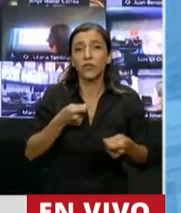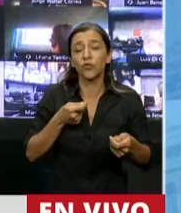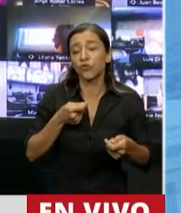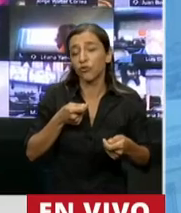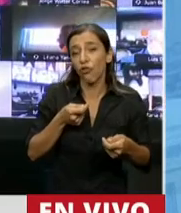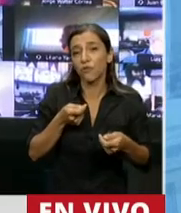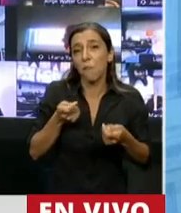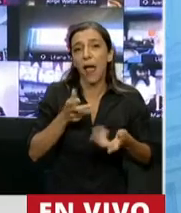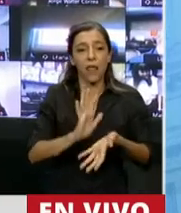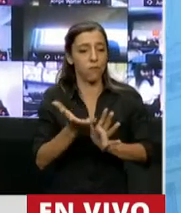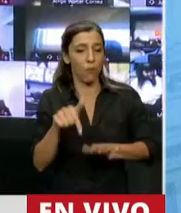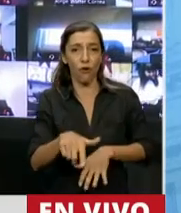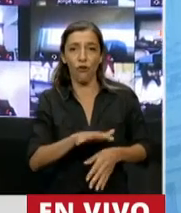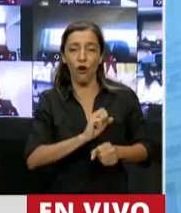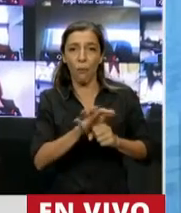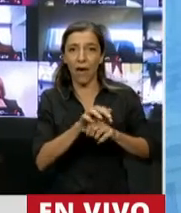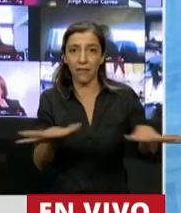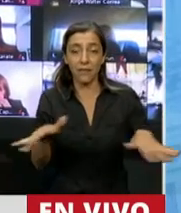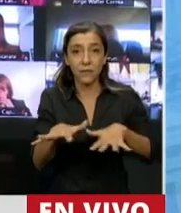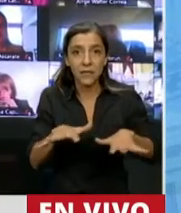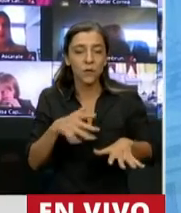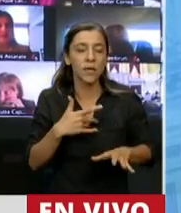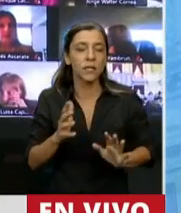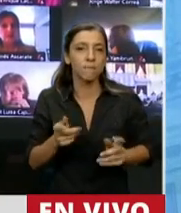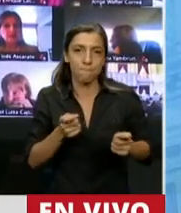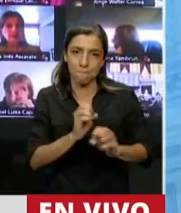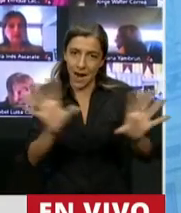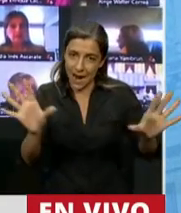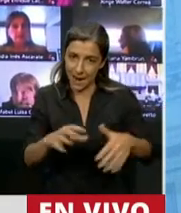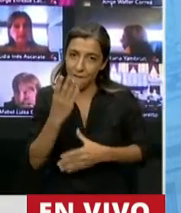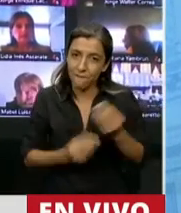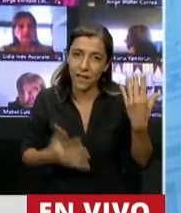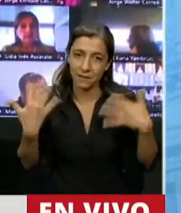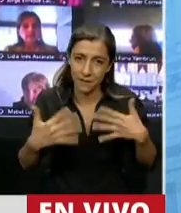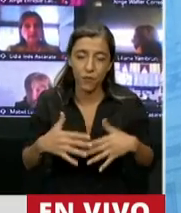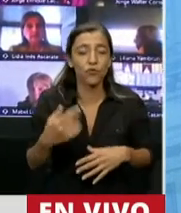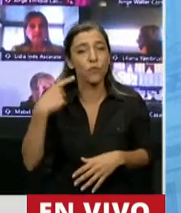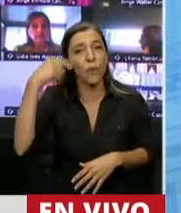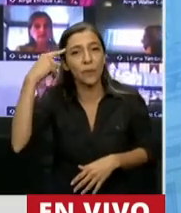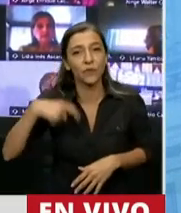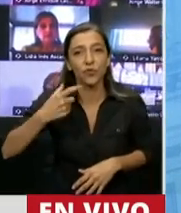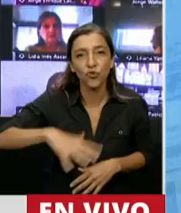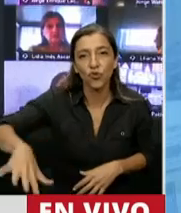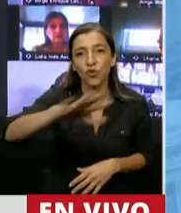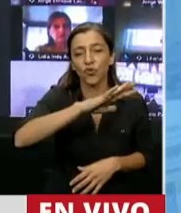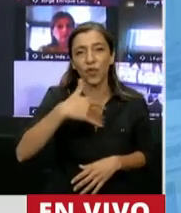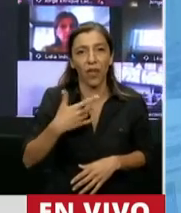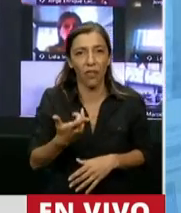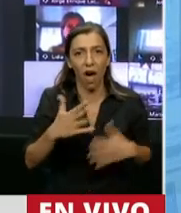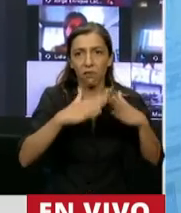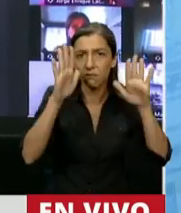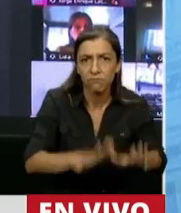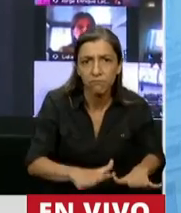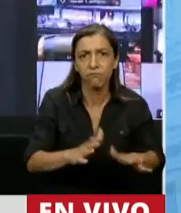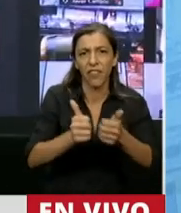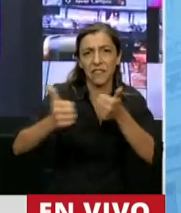la economía con lo que incluye toda la parte social con el efecto psicológico que eso